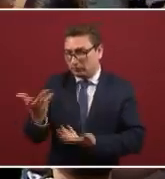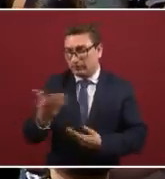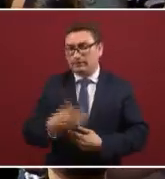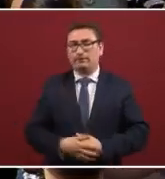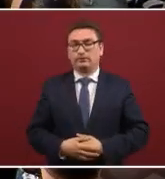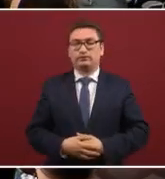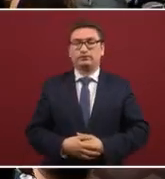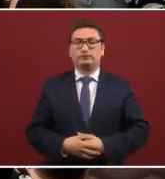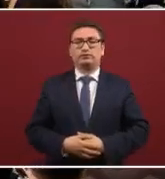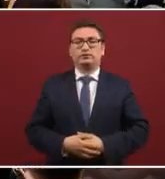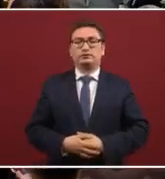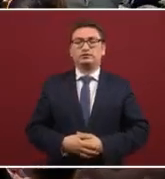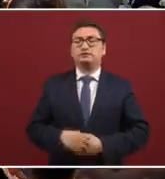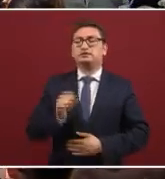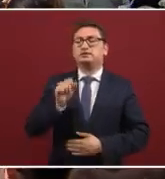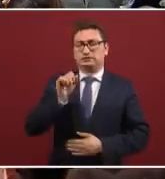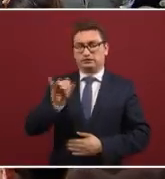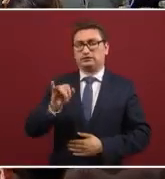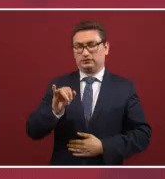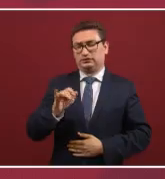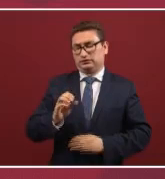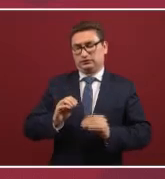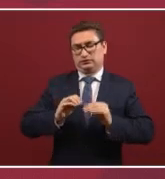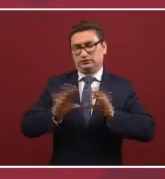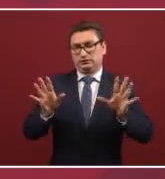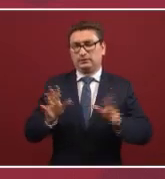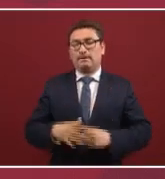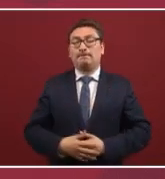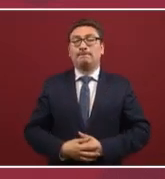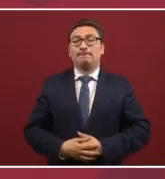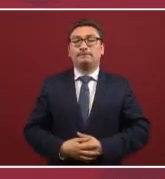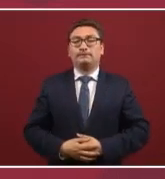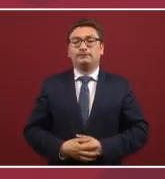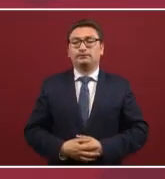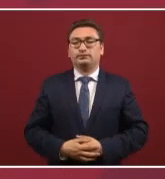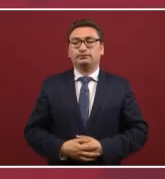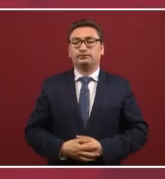condición. Sí, no podíamos nosotros, no podíamos